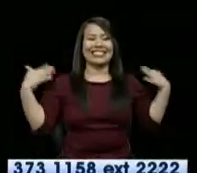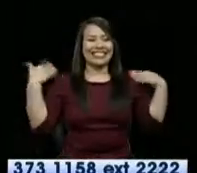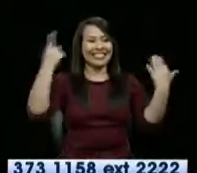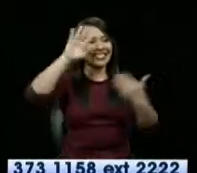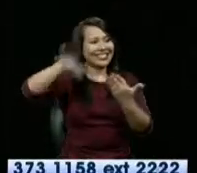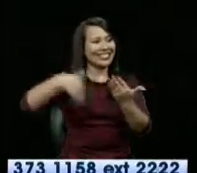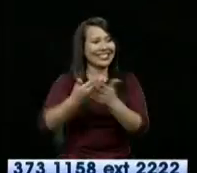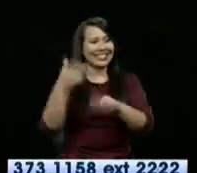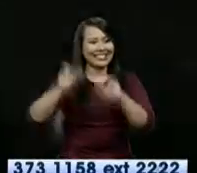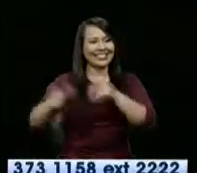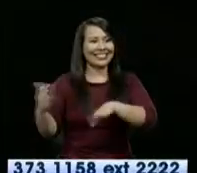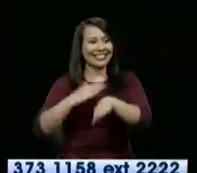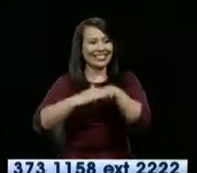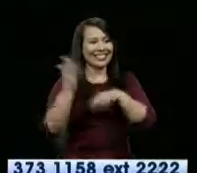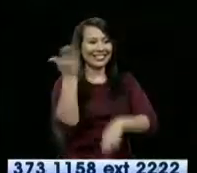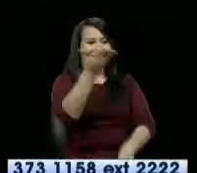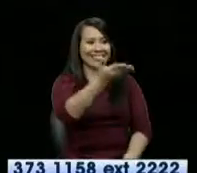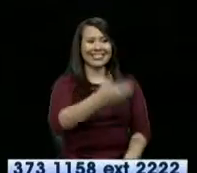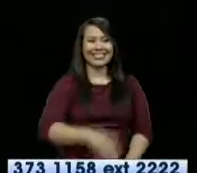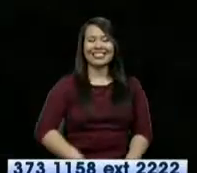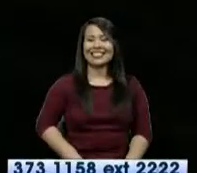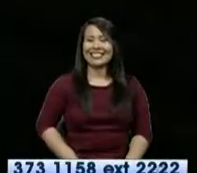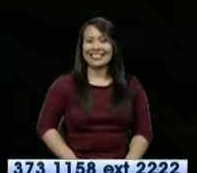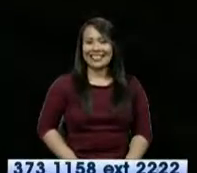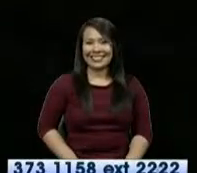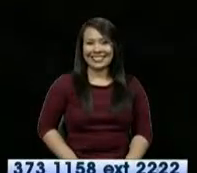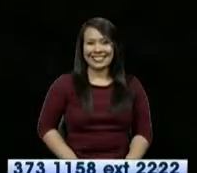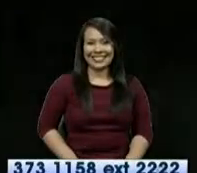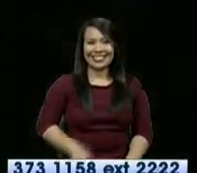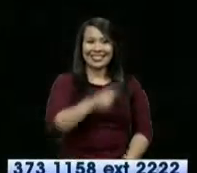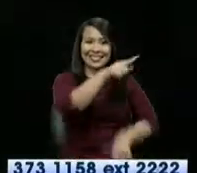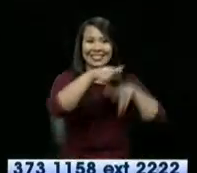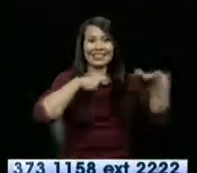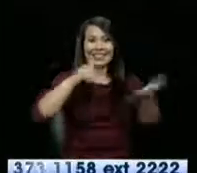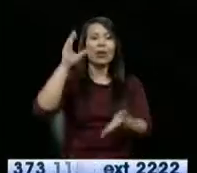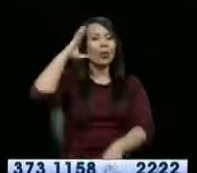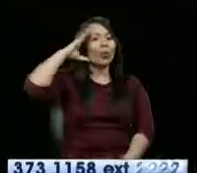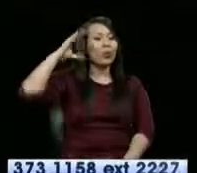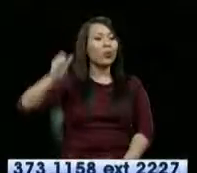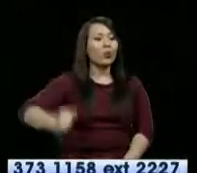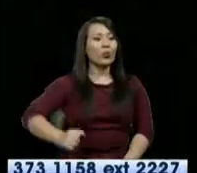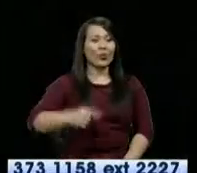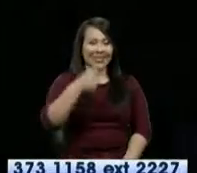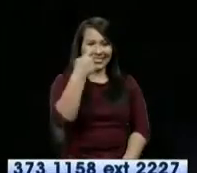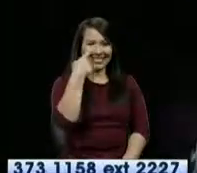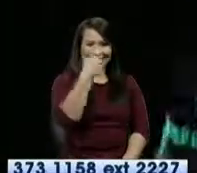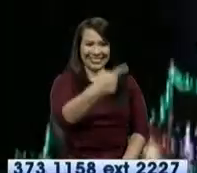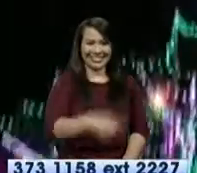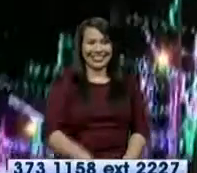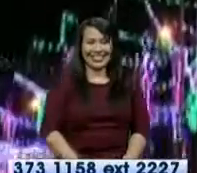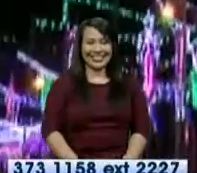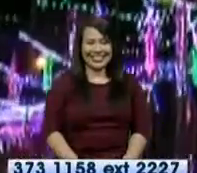ecuatorianos. Desde la ciudad de Cuenca, informó Francisco Ramírez.